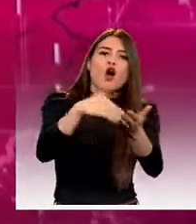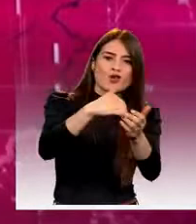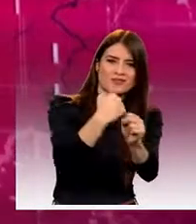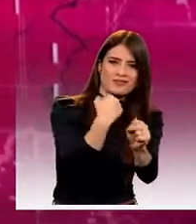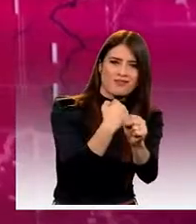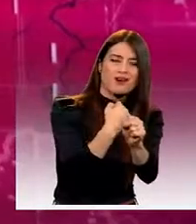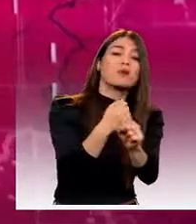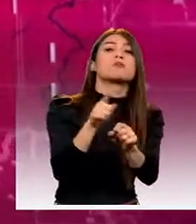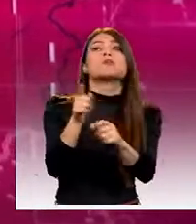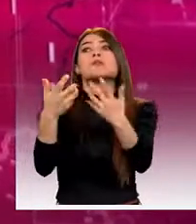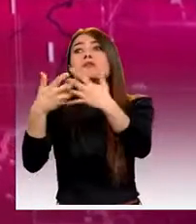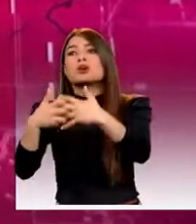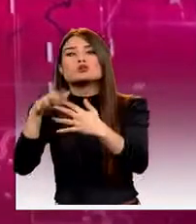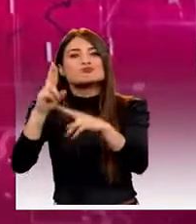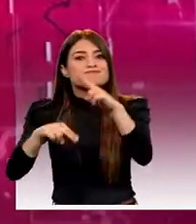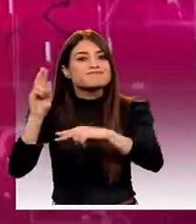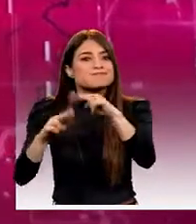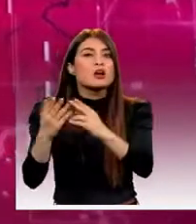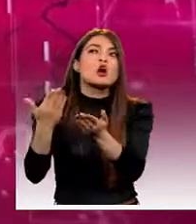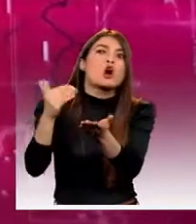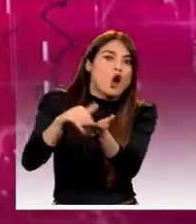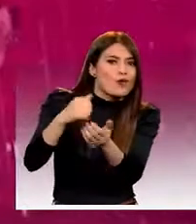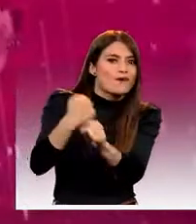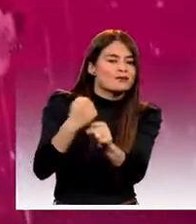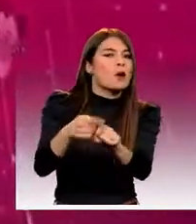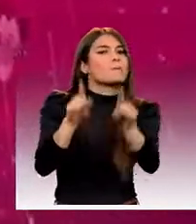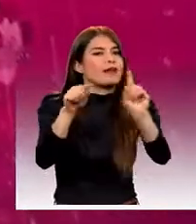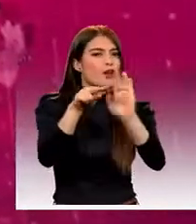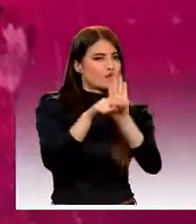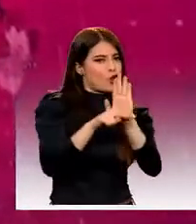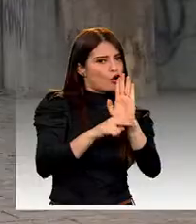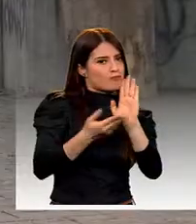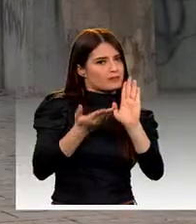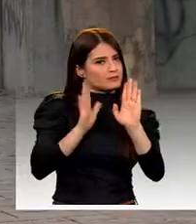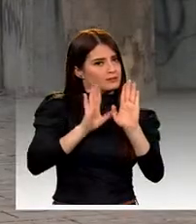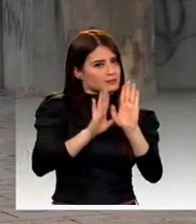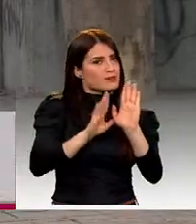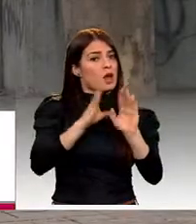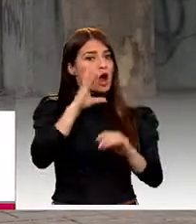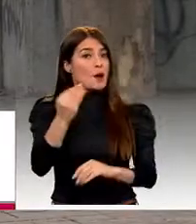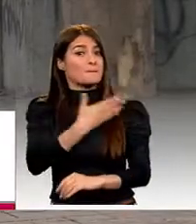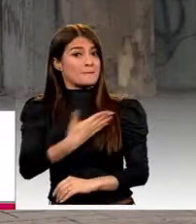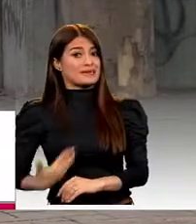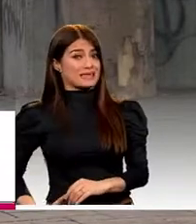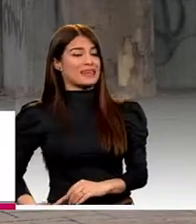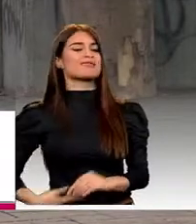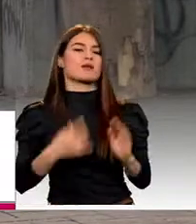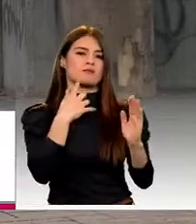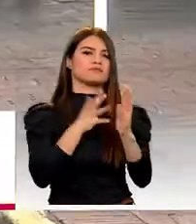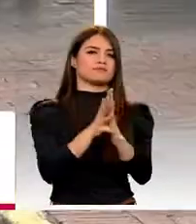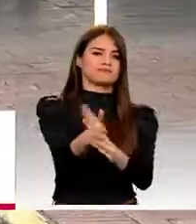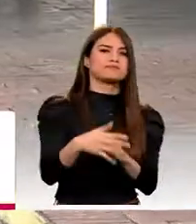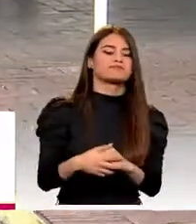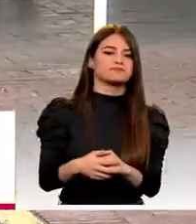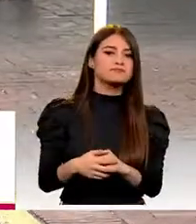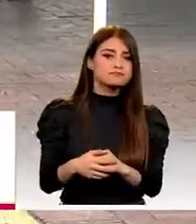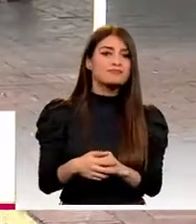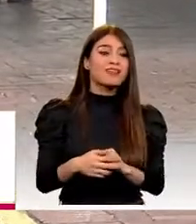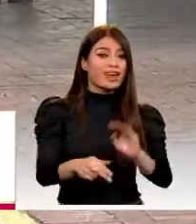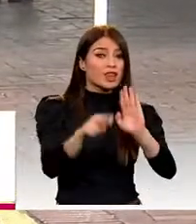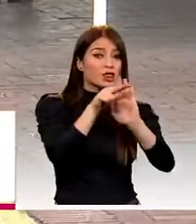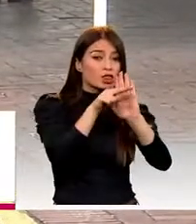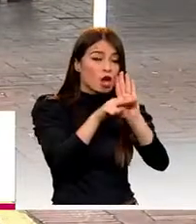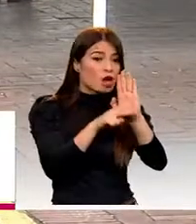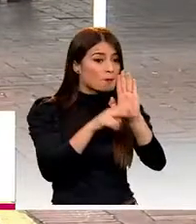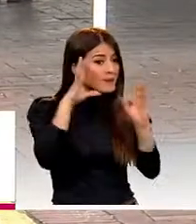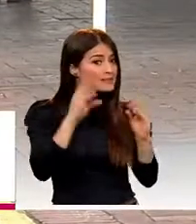construcción, según la decisión del presidente de la República. La palabra protocolo se refiere a las reglas o normas que en el